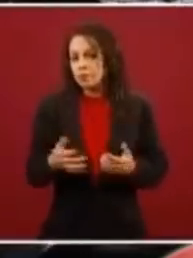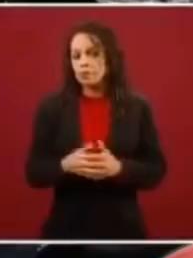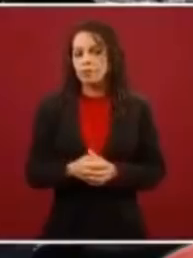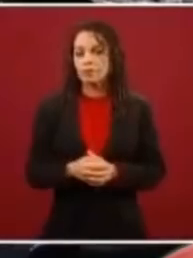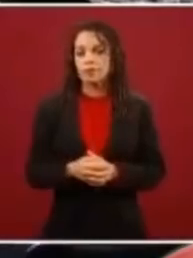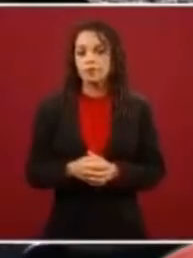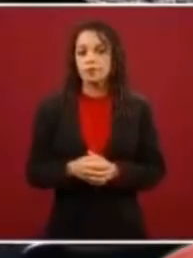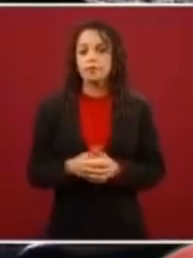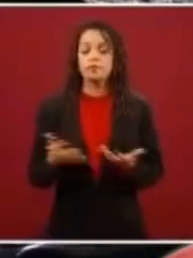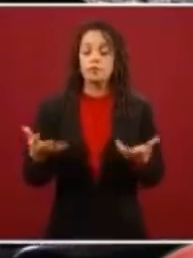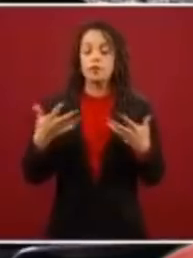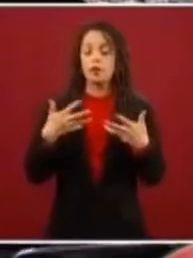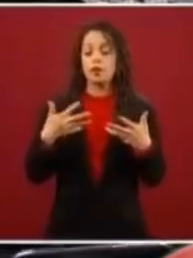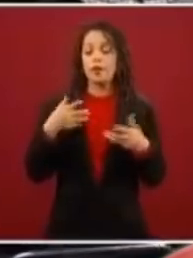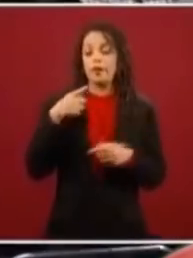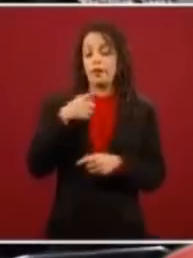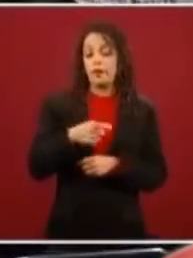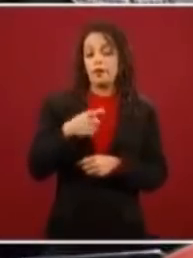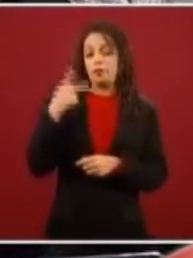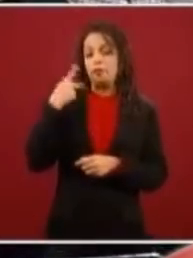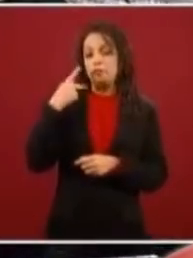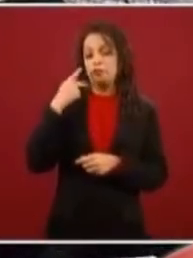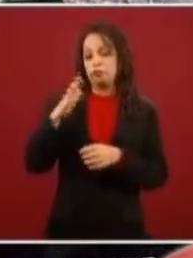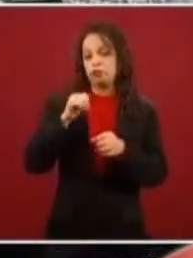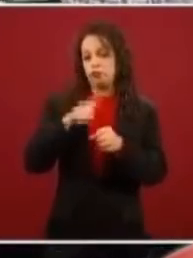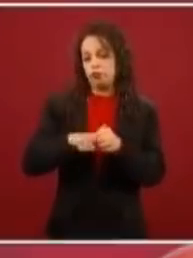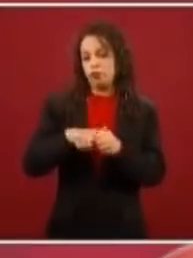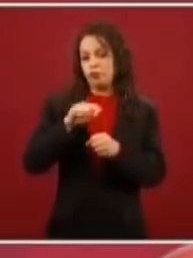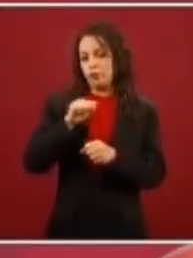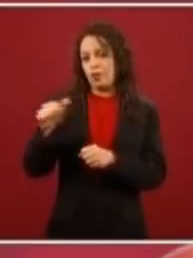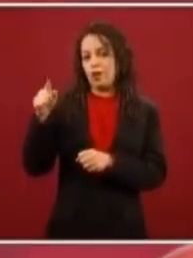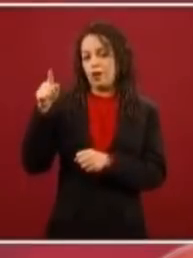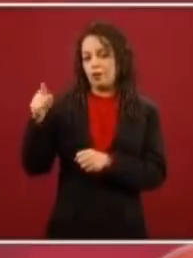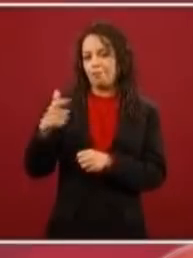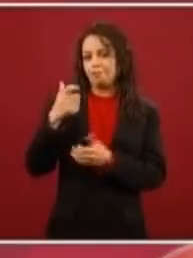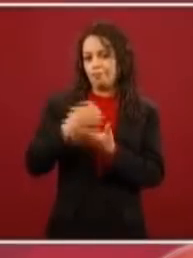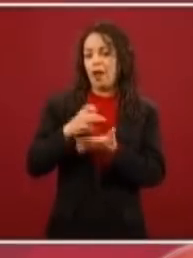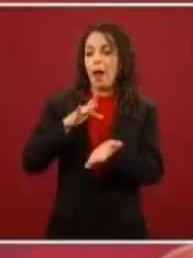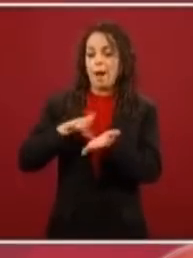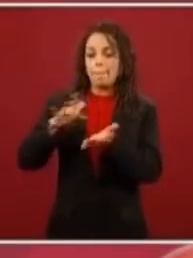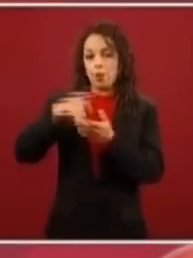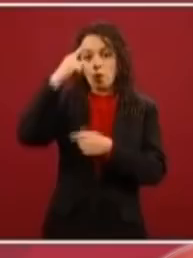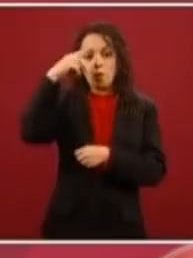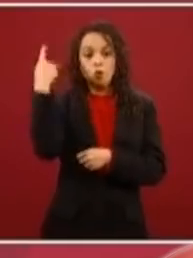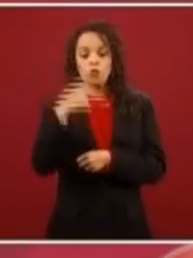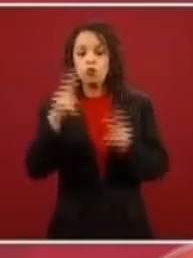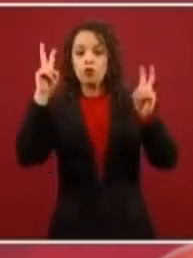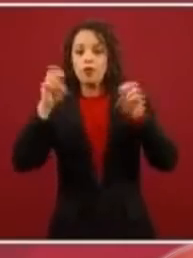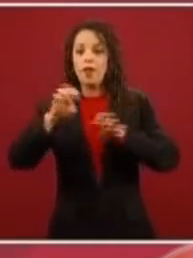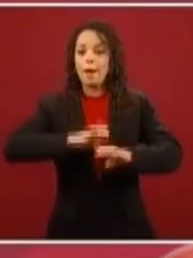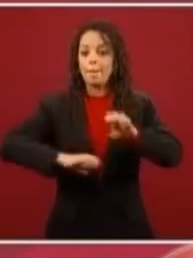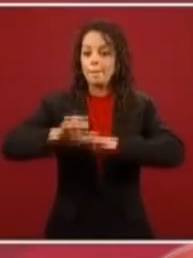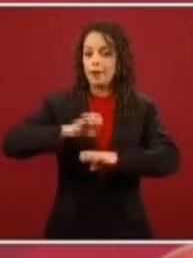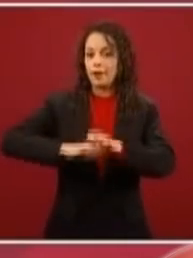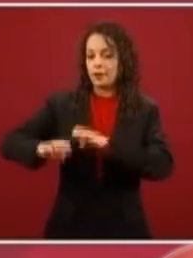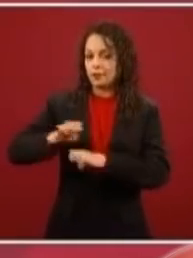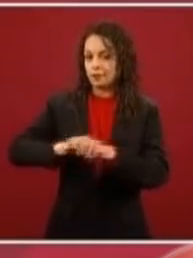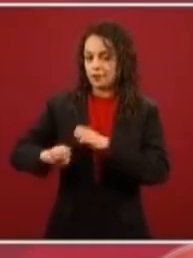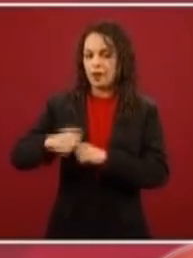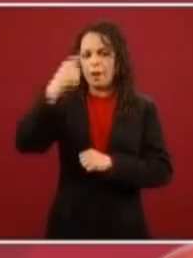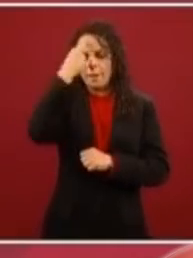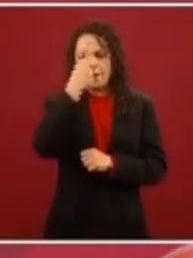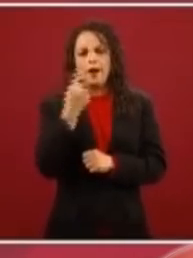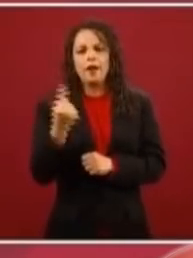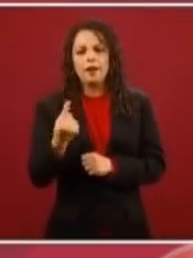política nacional financiera de apoyo a las empresas con el propósito